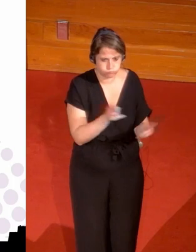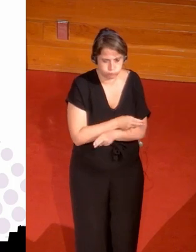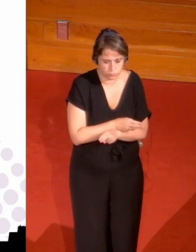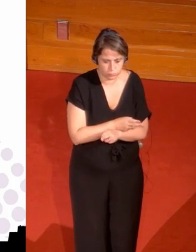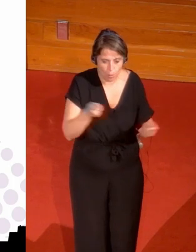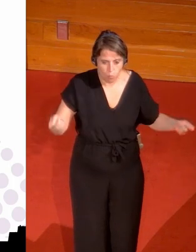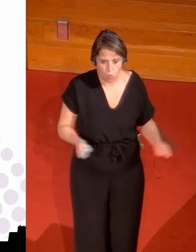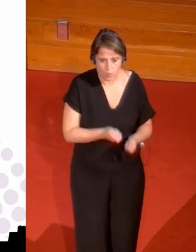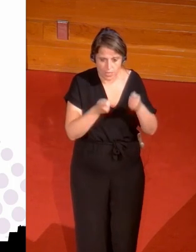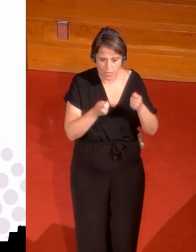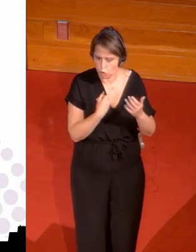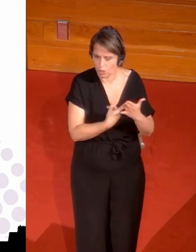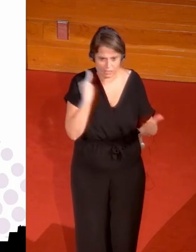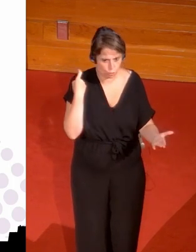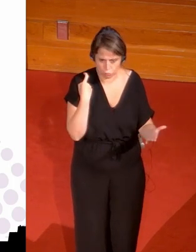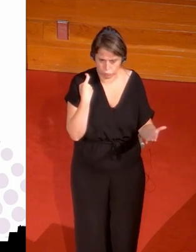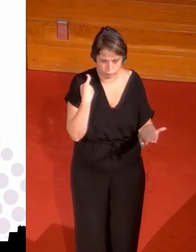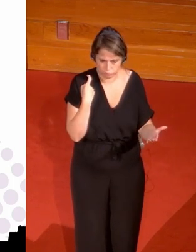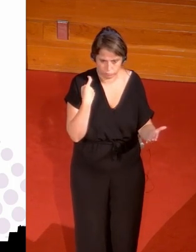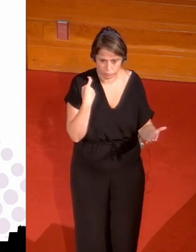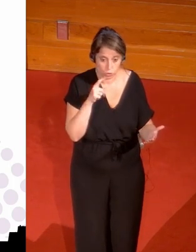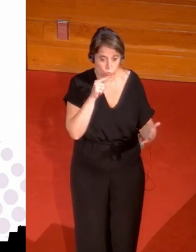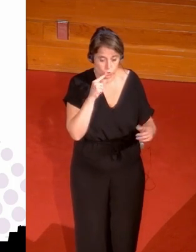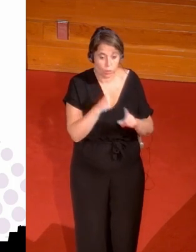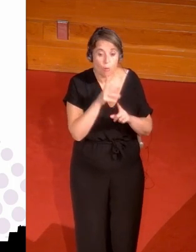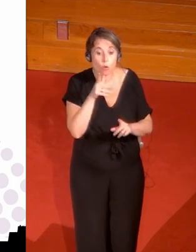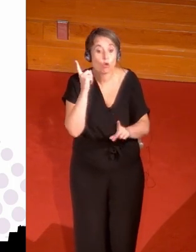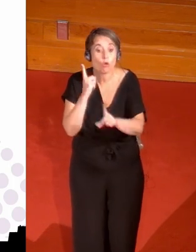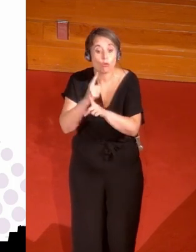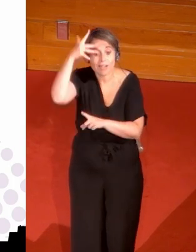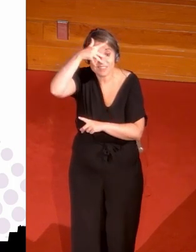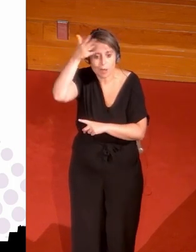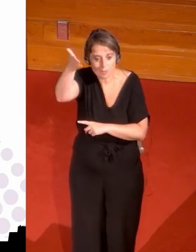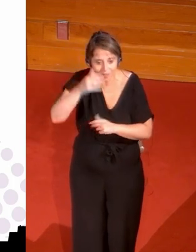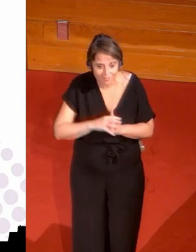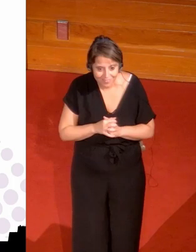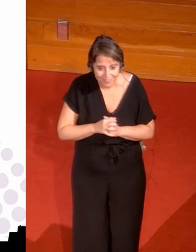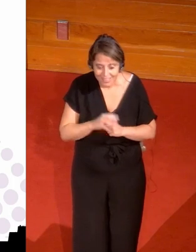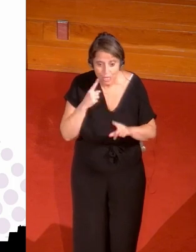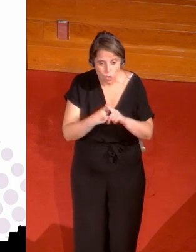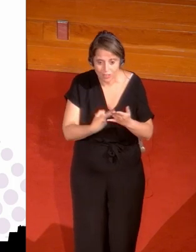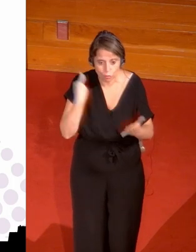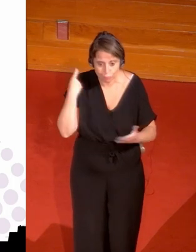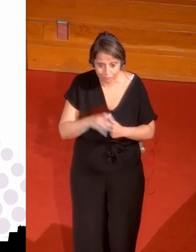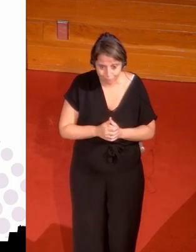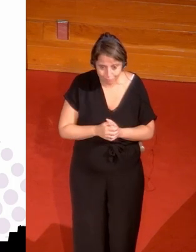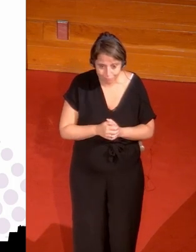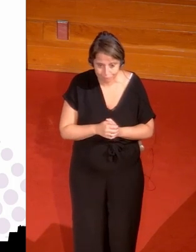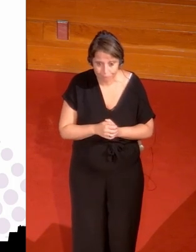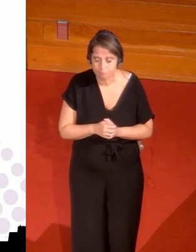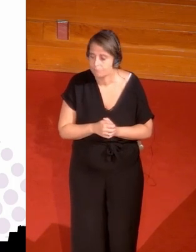una publicación algo quitó algo de Twitter porque iba contra Trump así así de claro